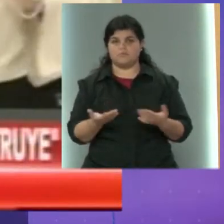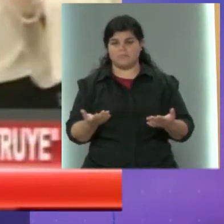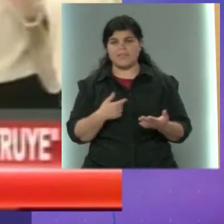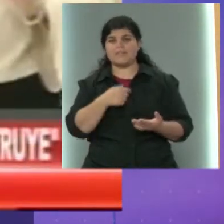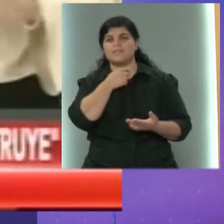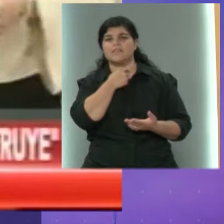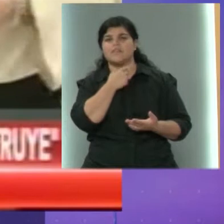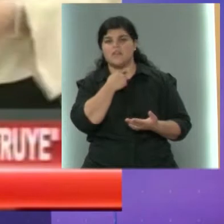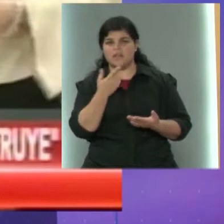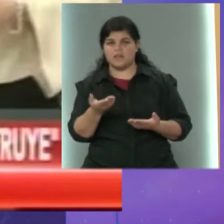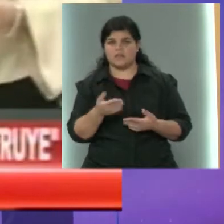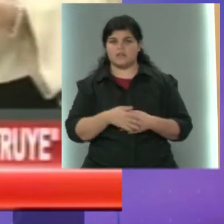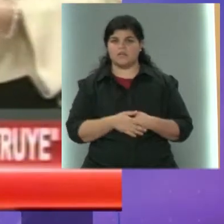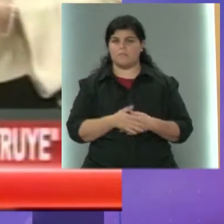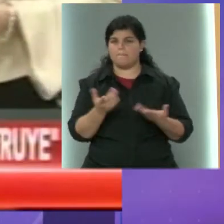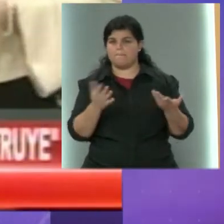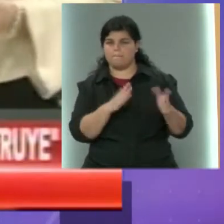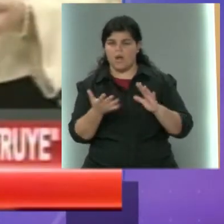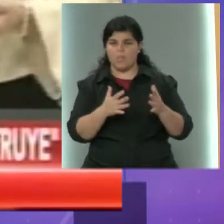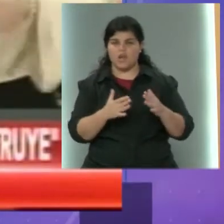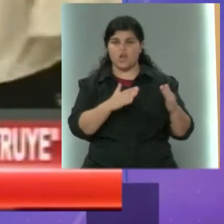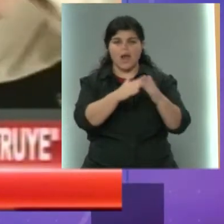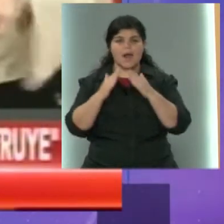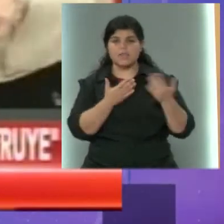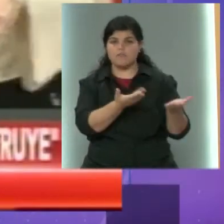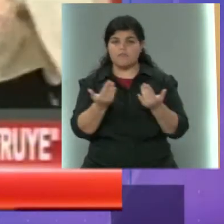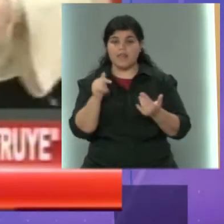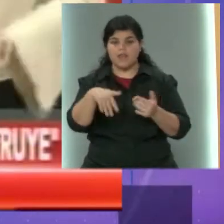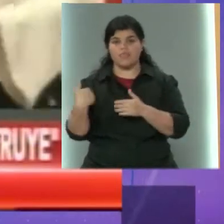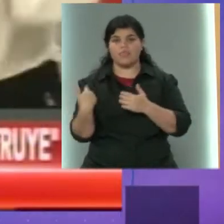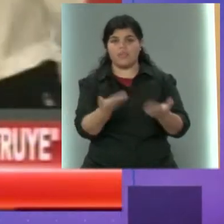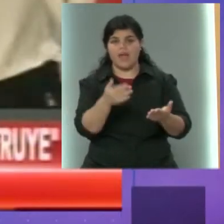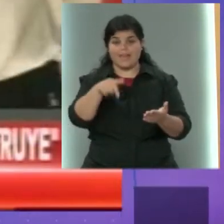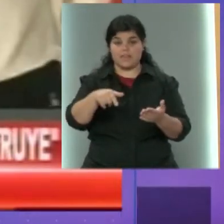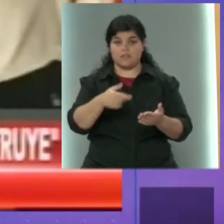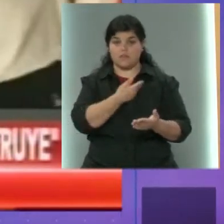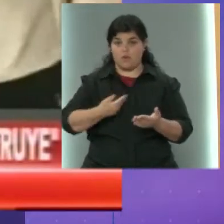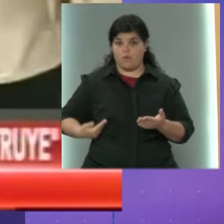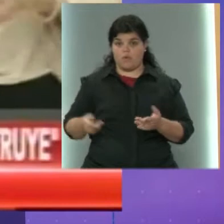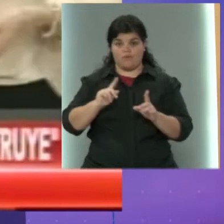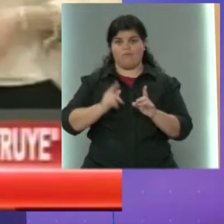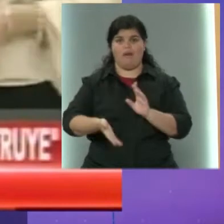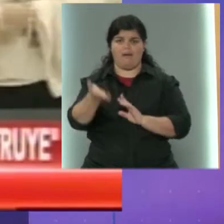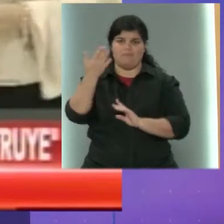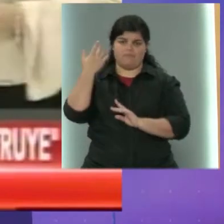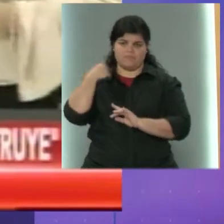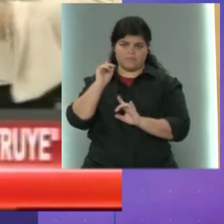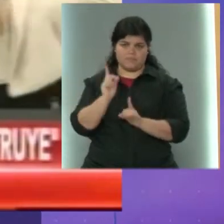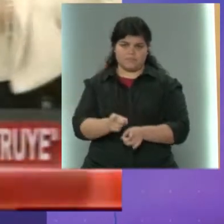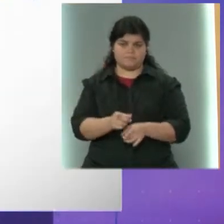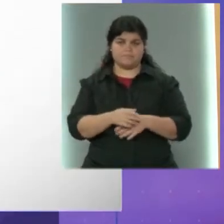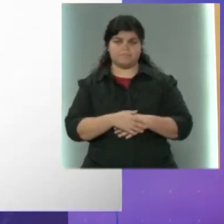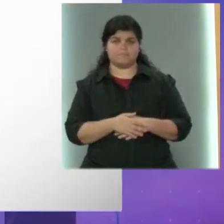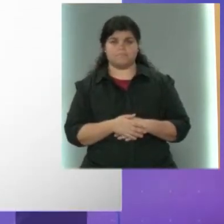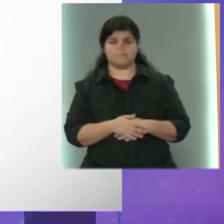intenta, vamos a decir, paliar el déficit habitacional que tiene nuestra provincia, no solo en esta gestión, sino yo diría en todas hacia